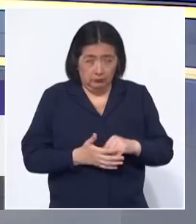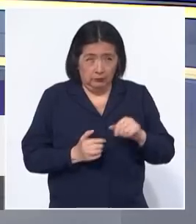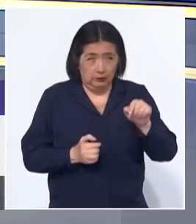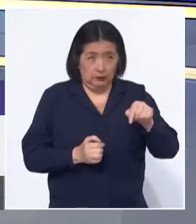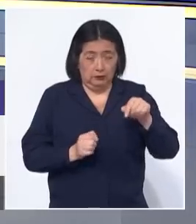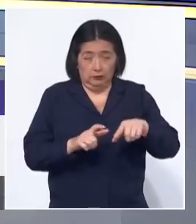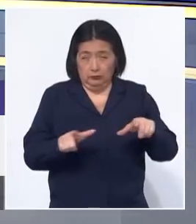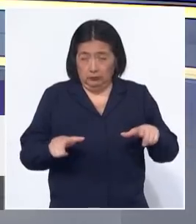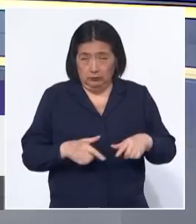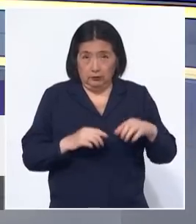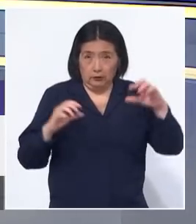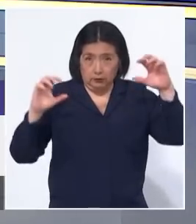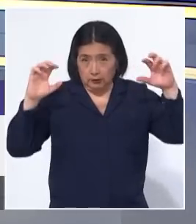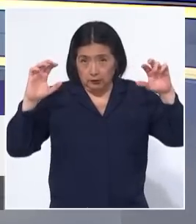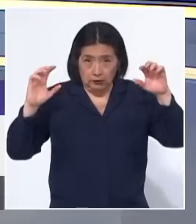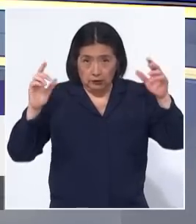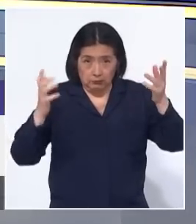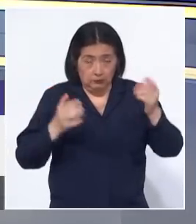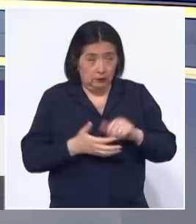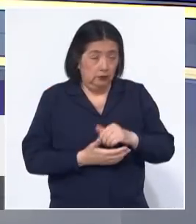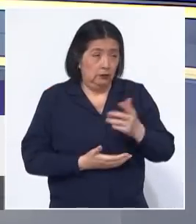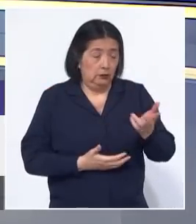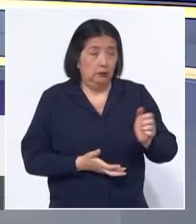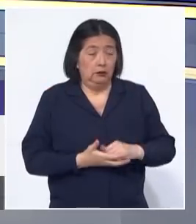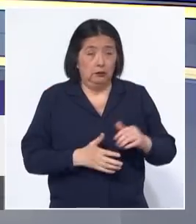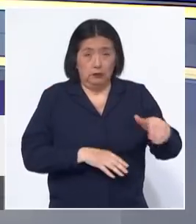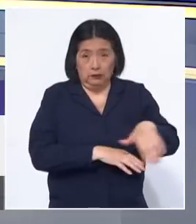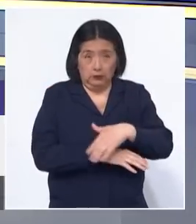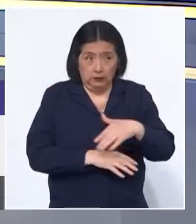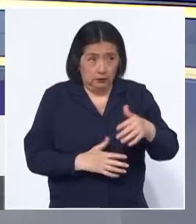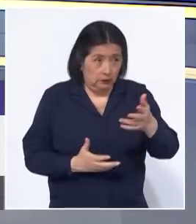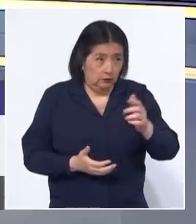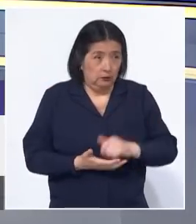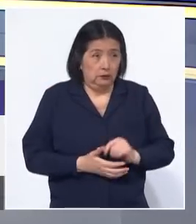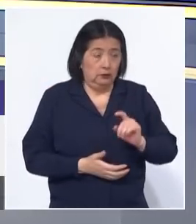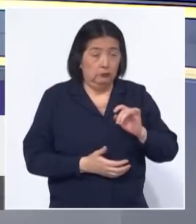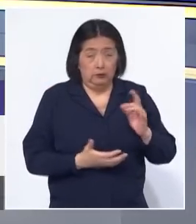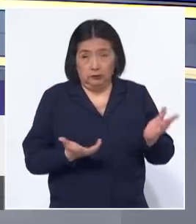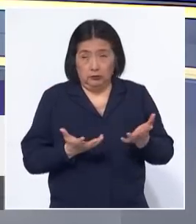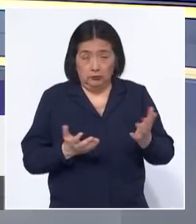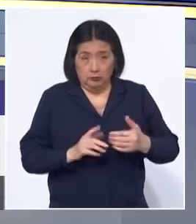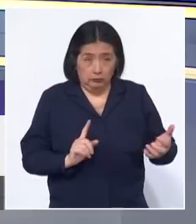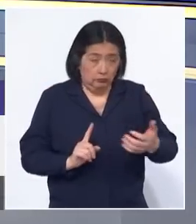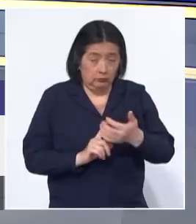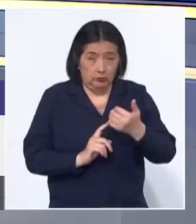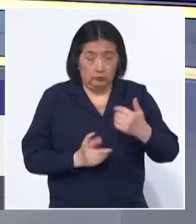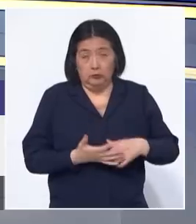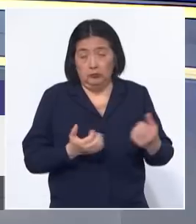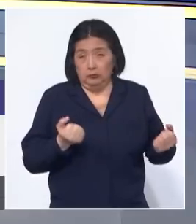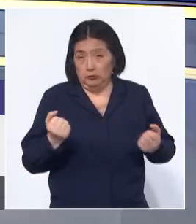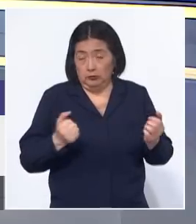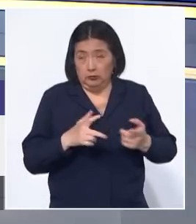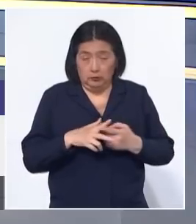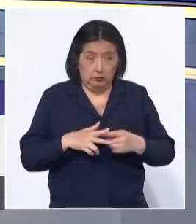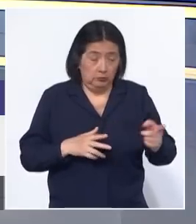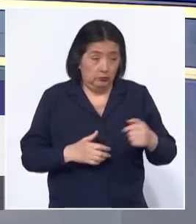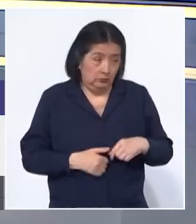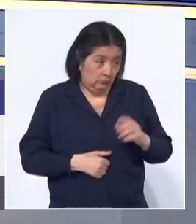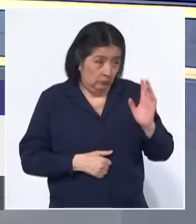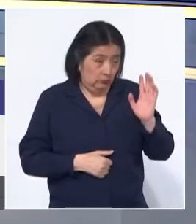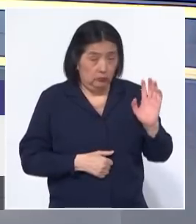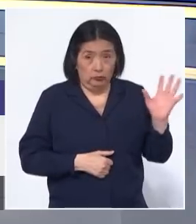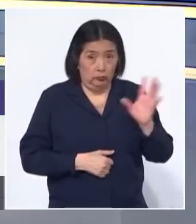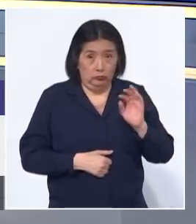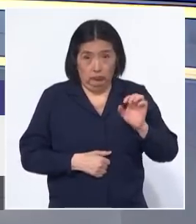zona. ¿Hay cámaras de seguridad cerca, en la avenida Trapiche, donde se dio, donde los vehículos pueden haber fugado? Porque me imagino que todas